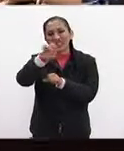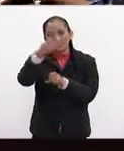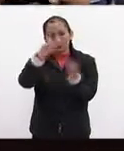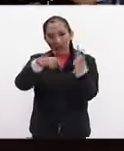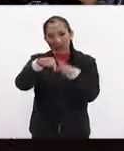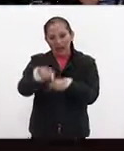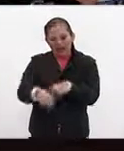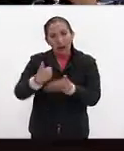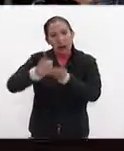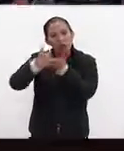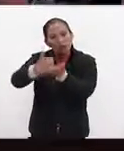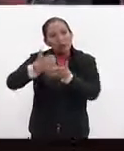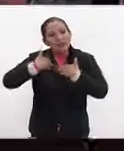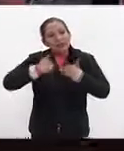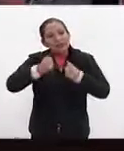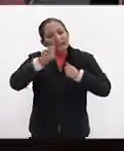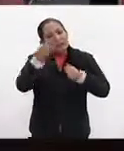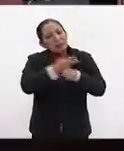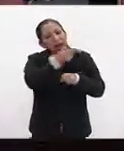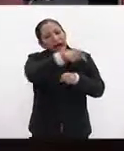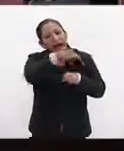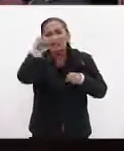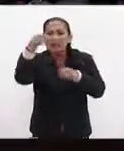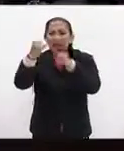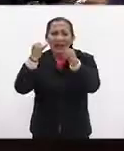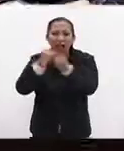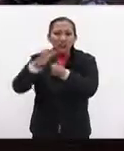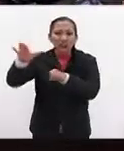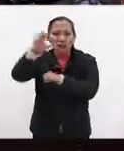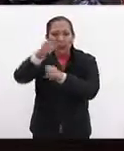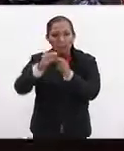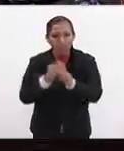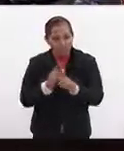por estar aquí, por ayudarnos a entender estos asuntos que ocurren en el mundo. Gracias. Gracias.